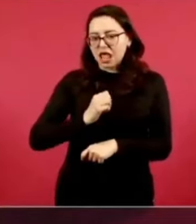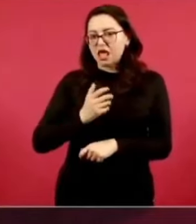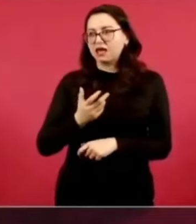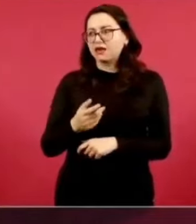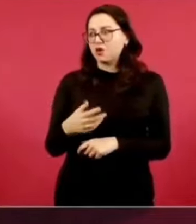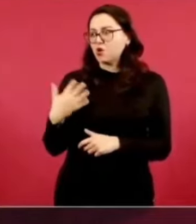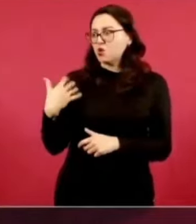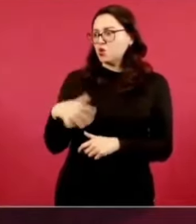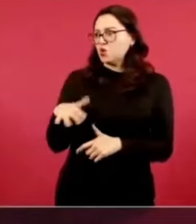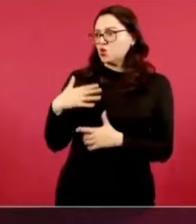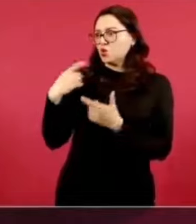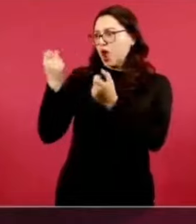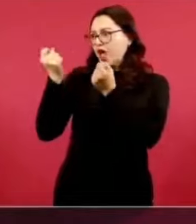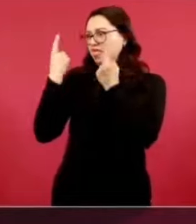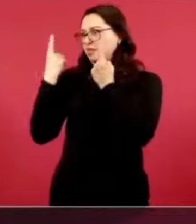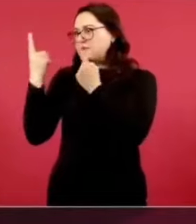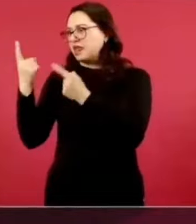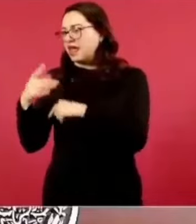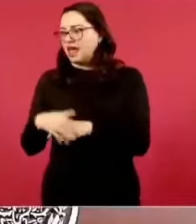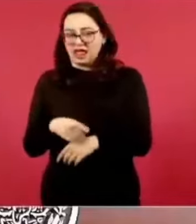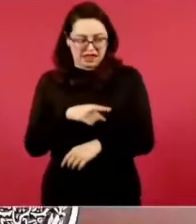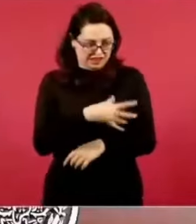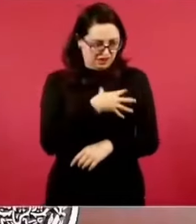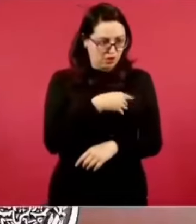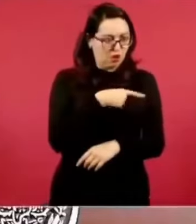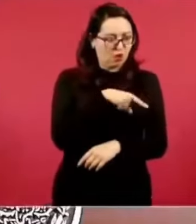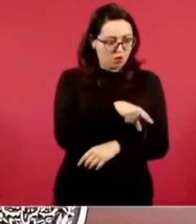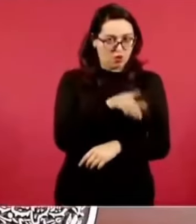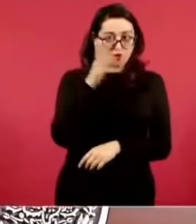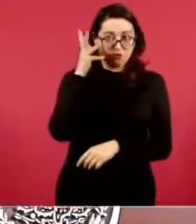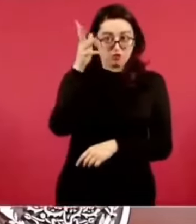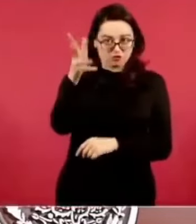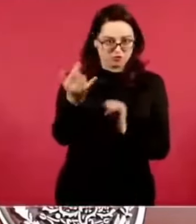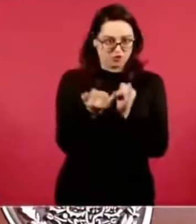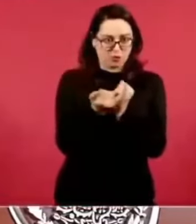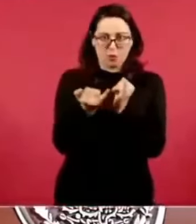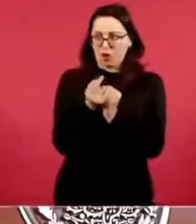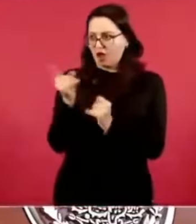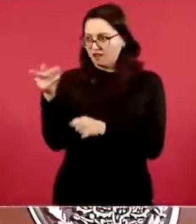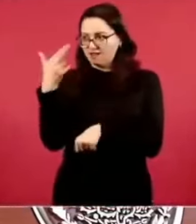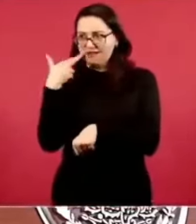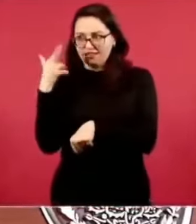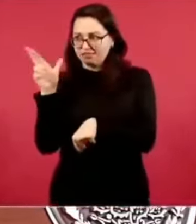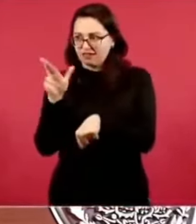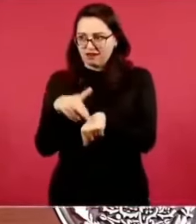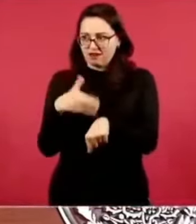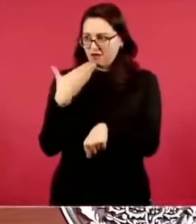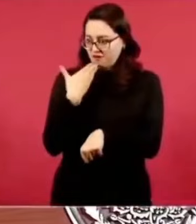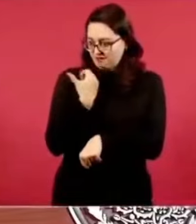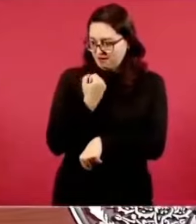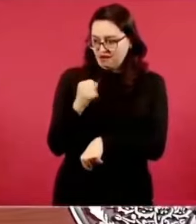Estudia para que seas como don fulano, un reverendo ladrón,